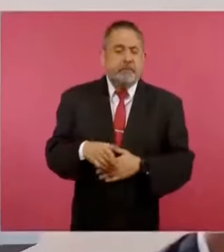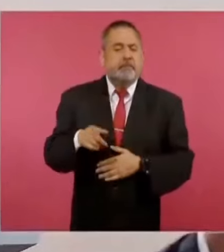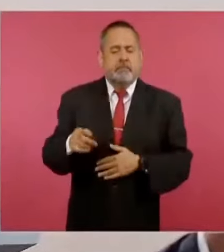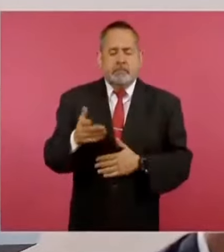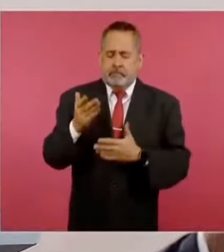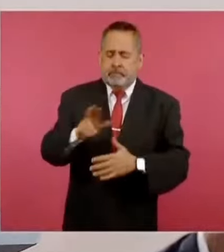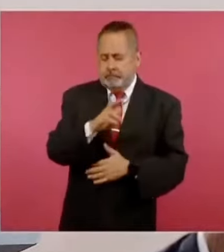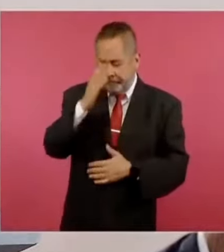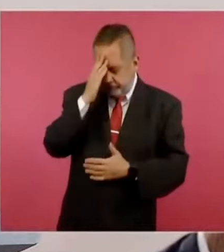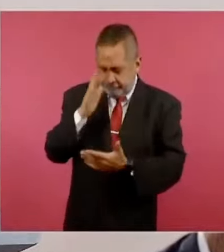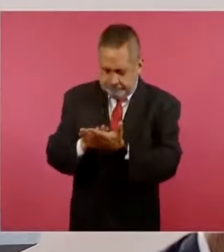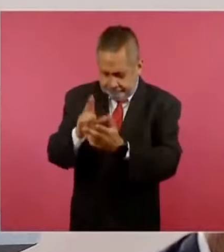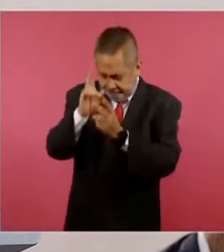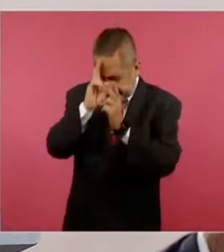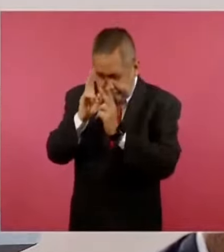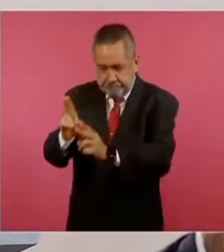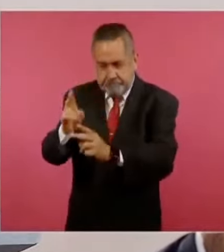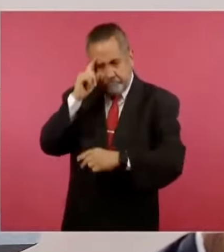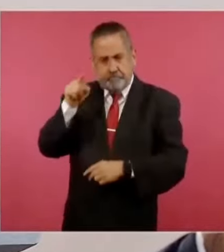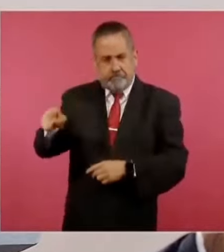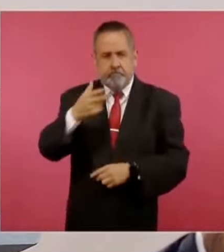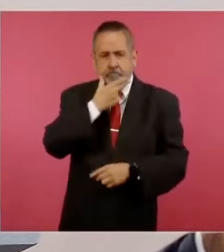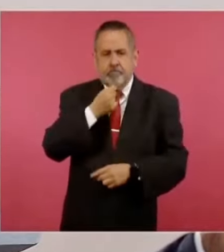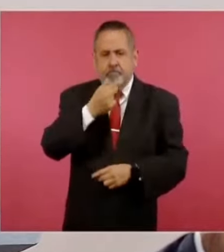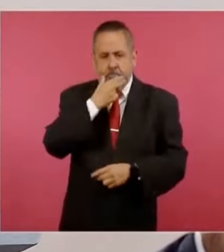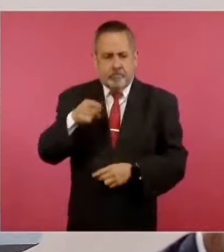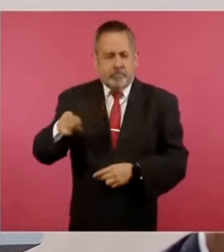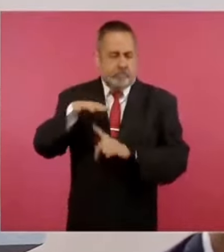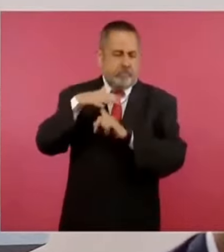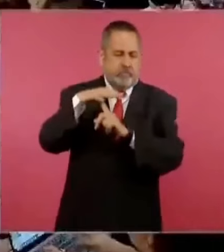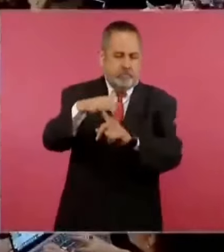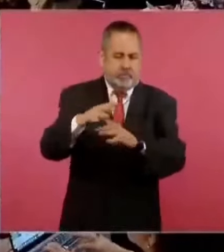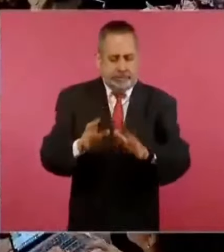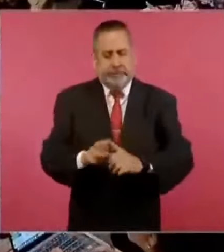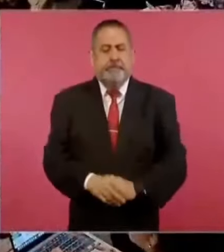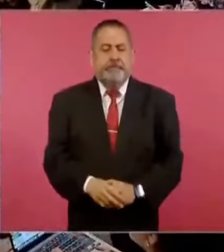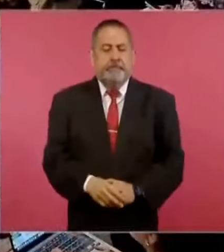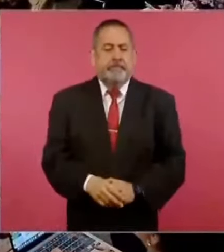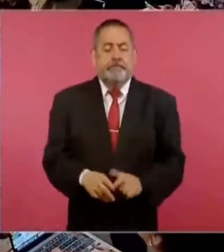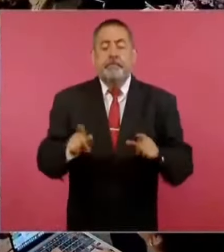Un homenaje a él. Bueno, vamos.